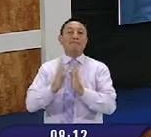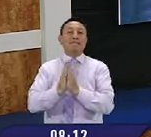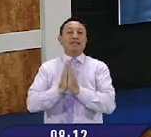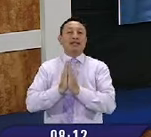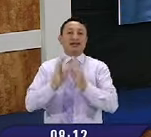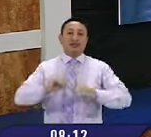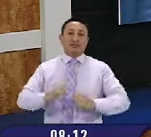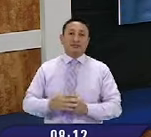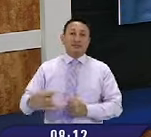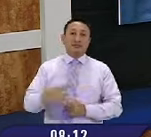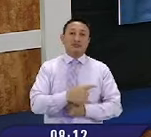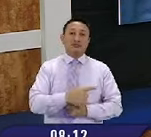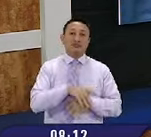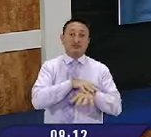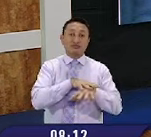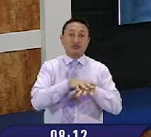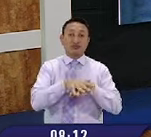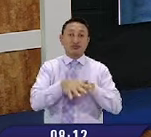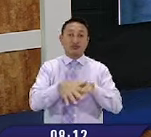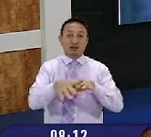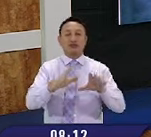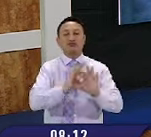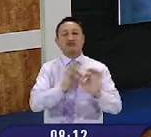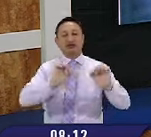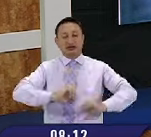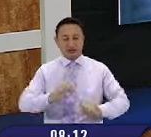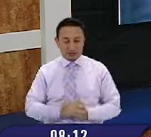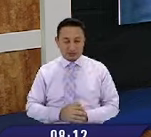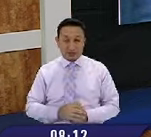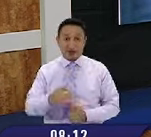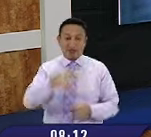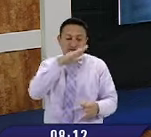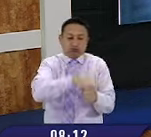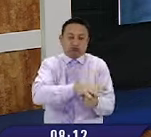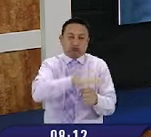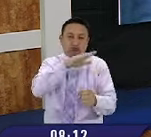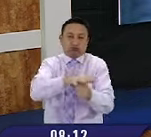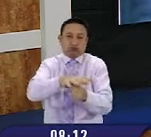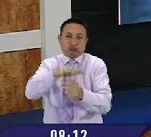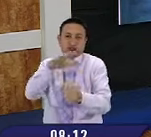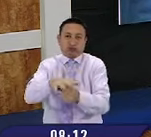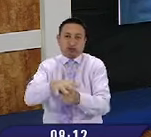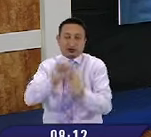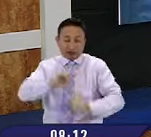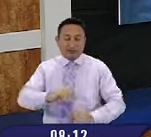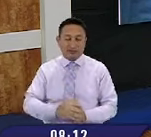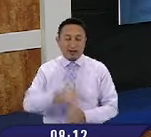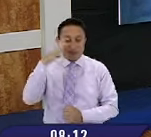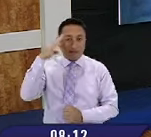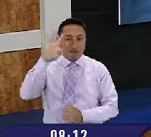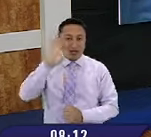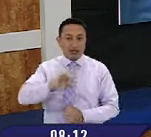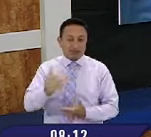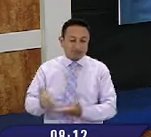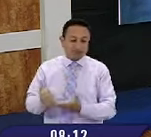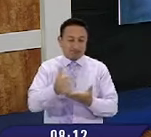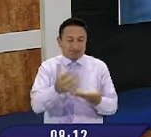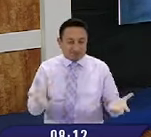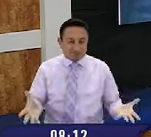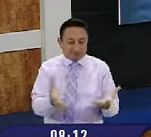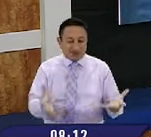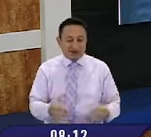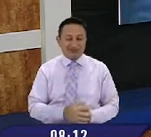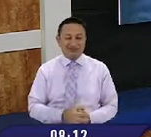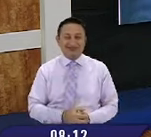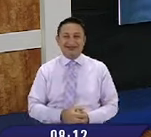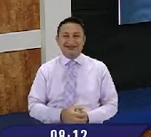la limpieza de las alcantarillas que aseguran están tapadas. Así que, Marilyn, querida, vamos a upar, ojalá les dé ánimo